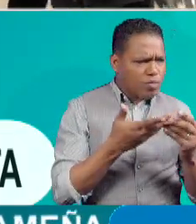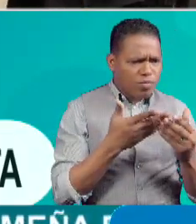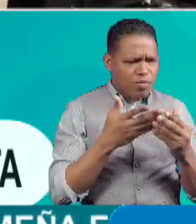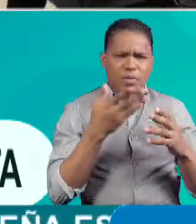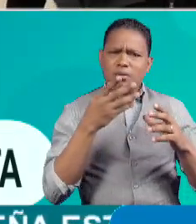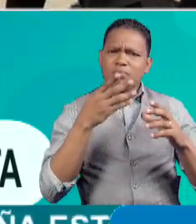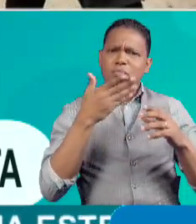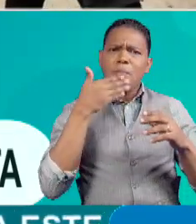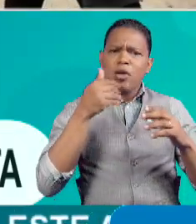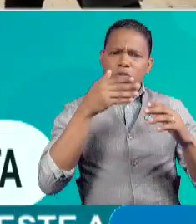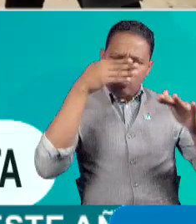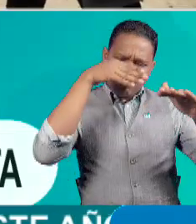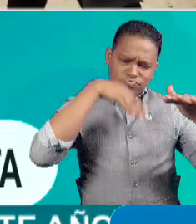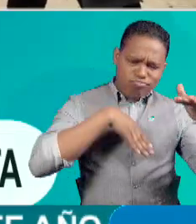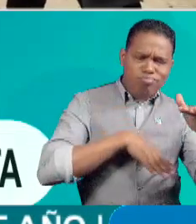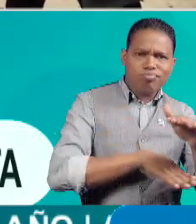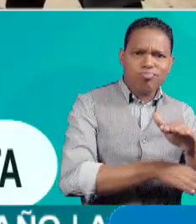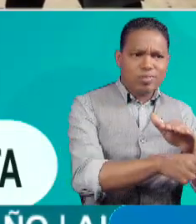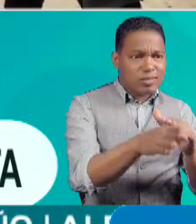túnel, buscar